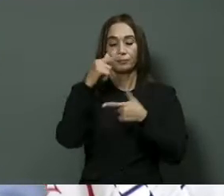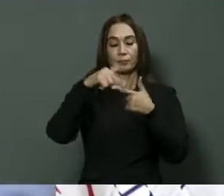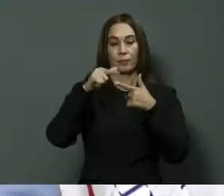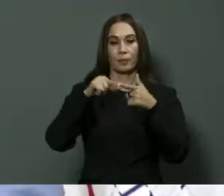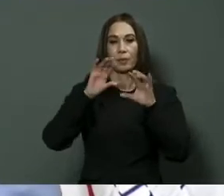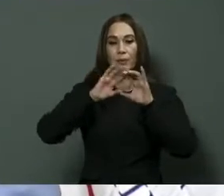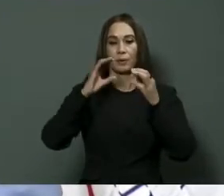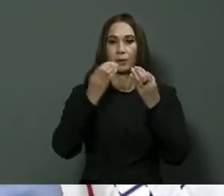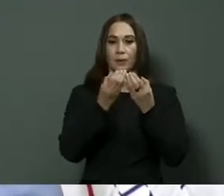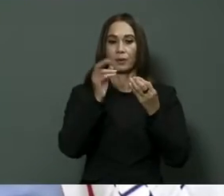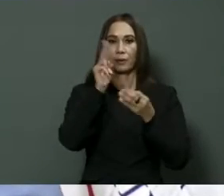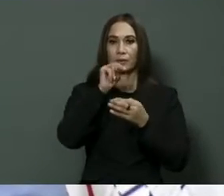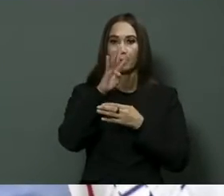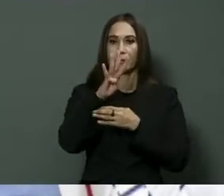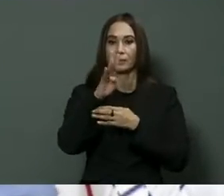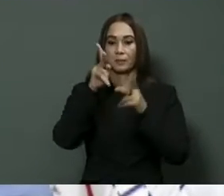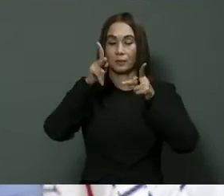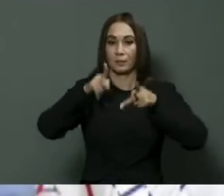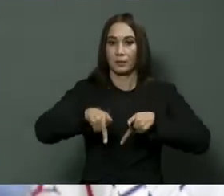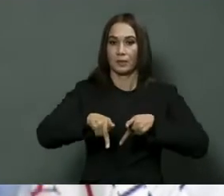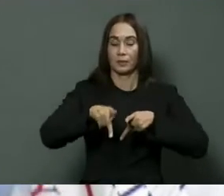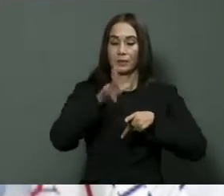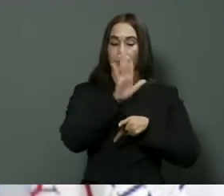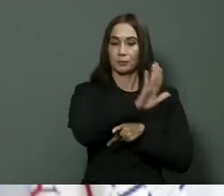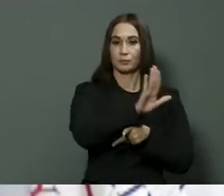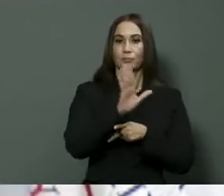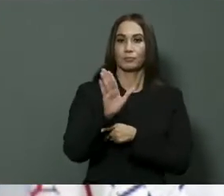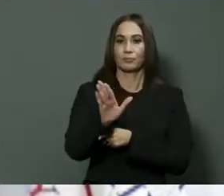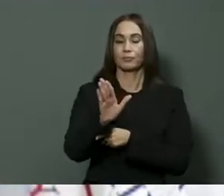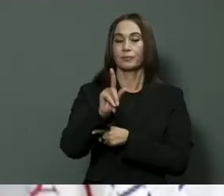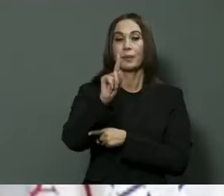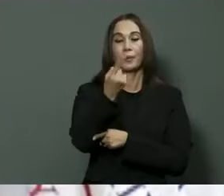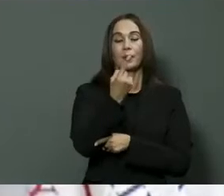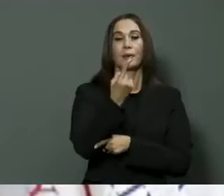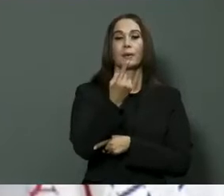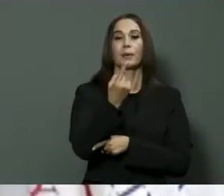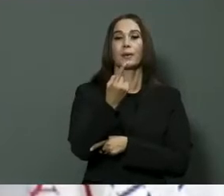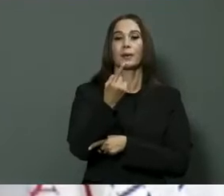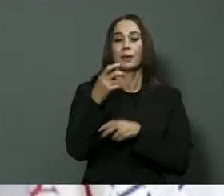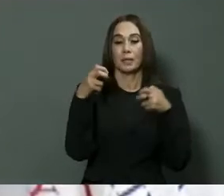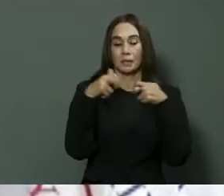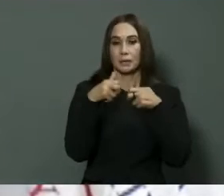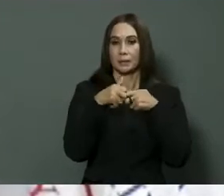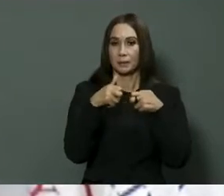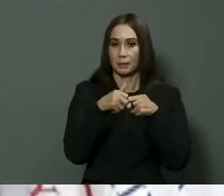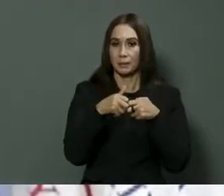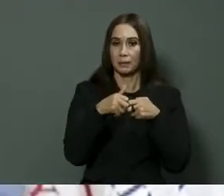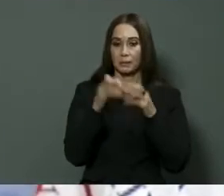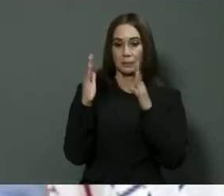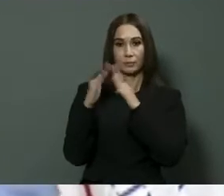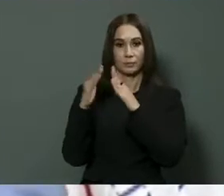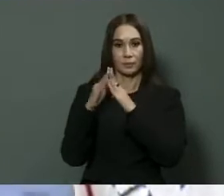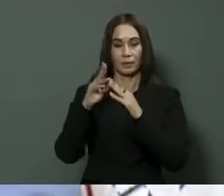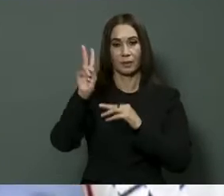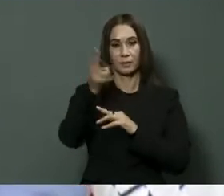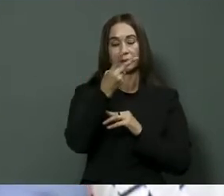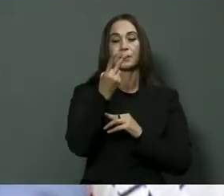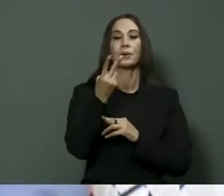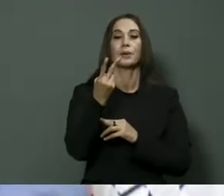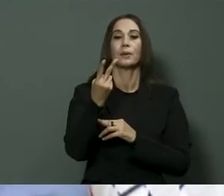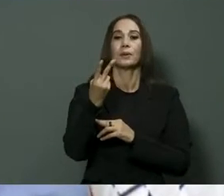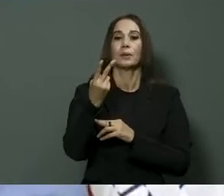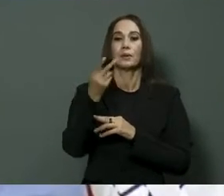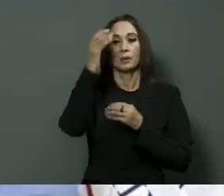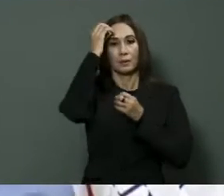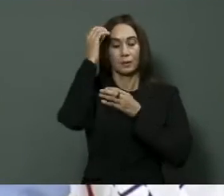cursos para 25 personas cada uno, el primero en electricidad residencial y el segundo